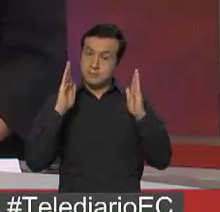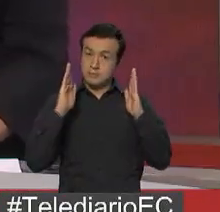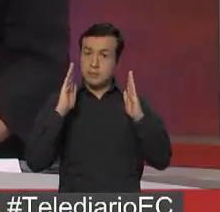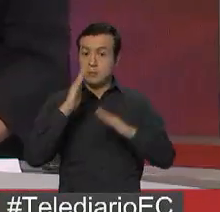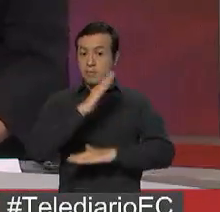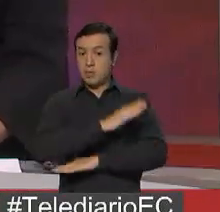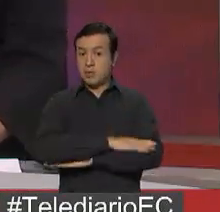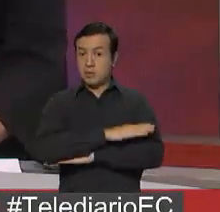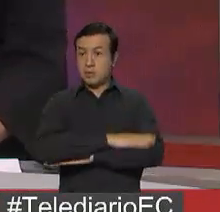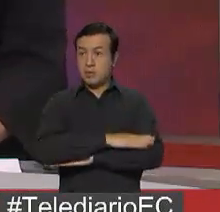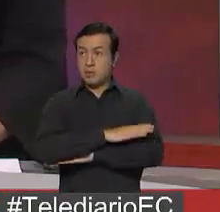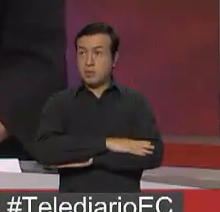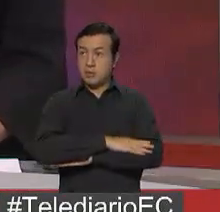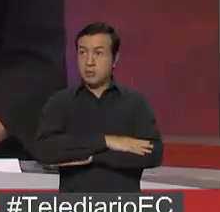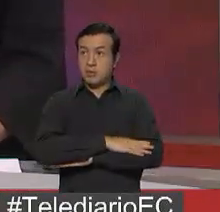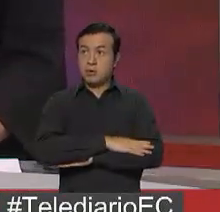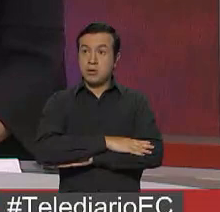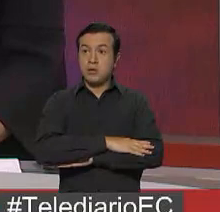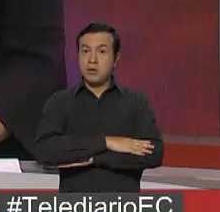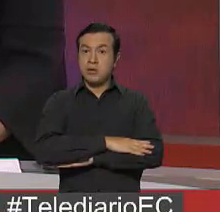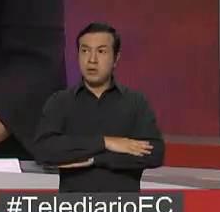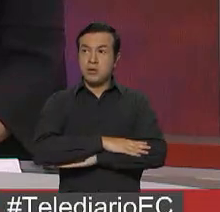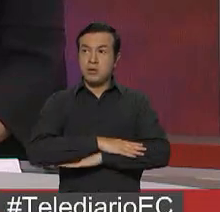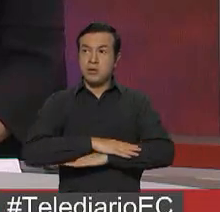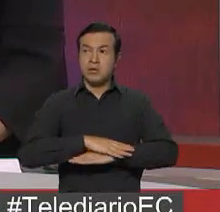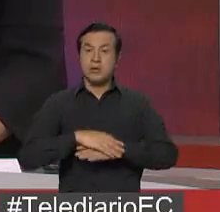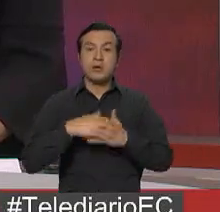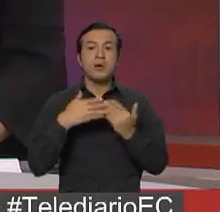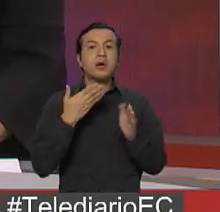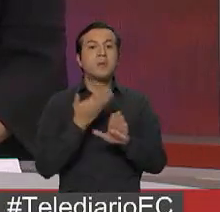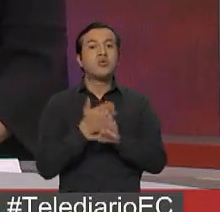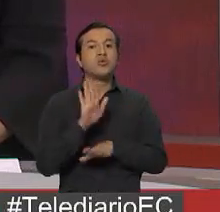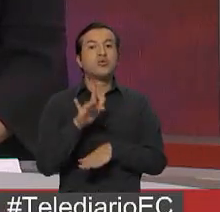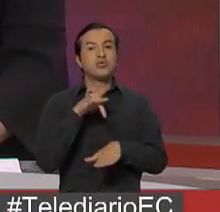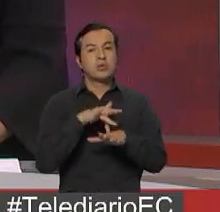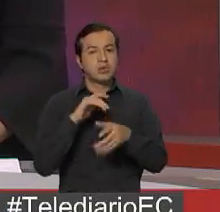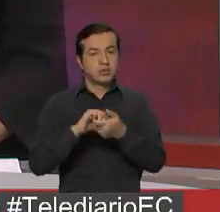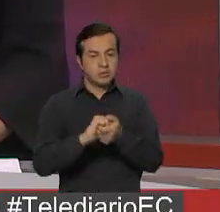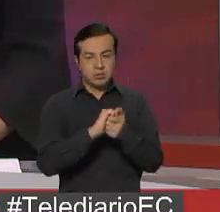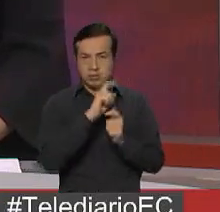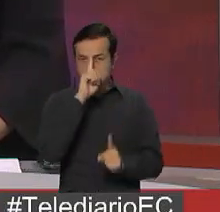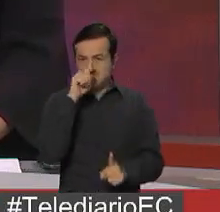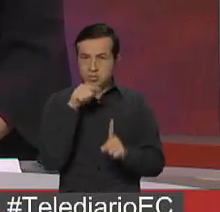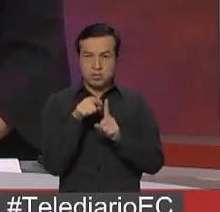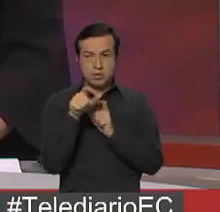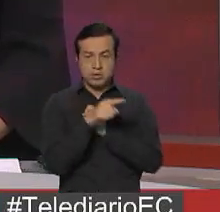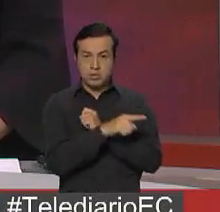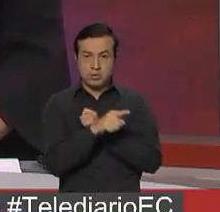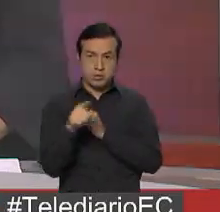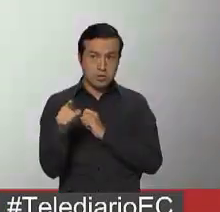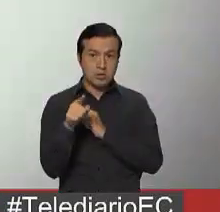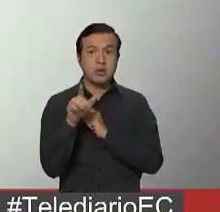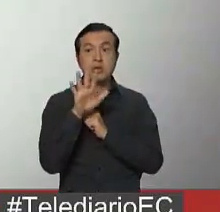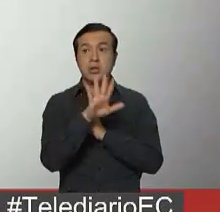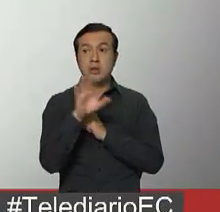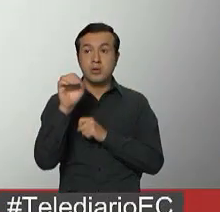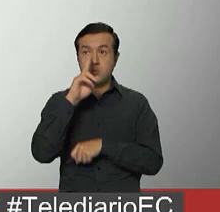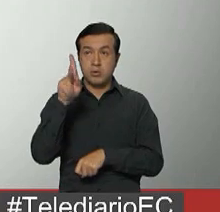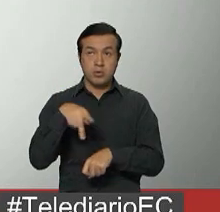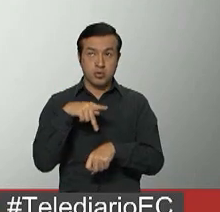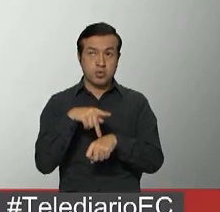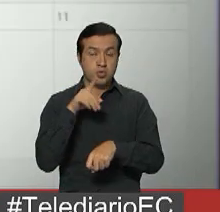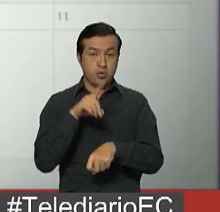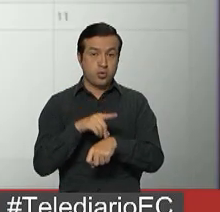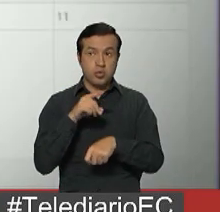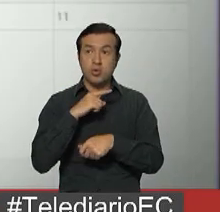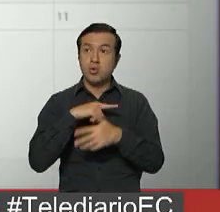plataforma digital y alguien contra georges presenta a su campaña tu cita solidaria con el objetivo de reunir a 500 profesionales de